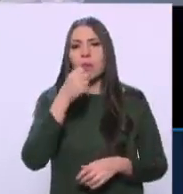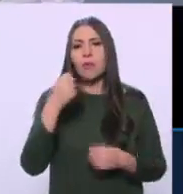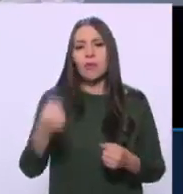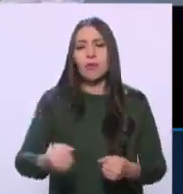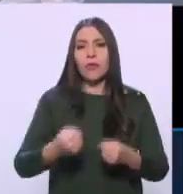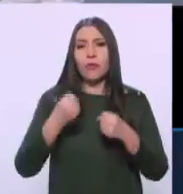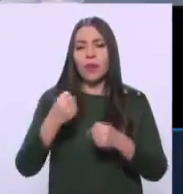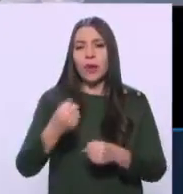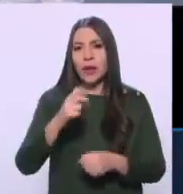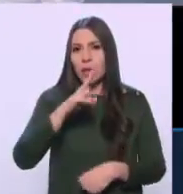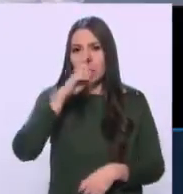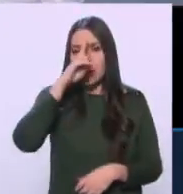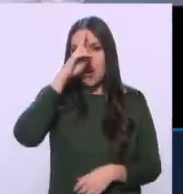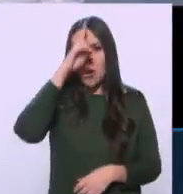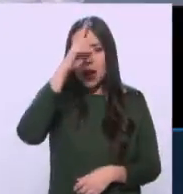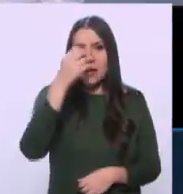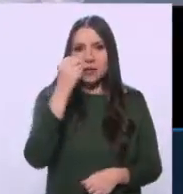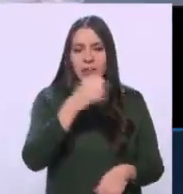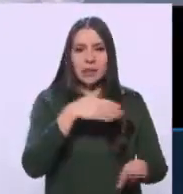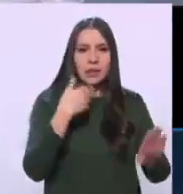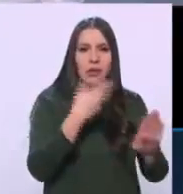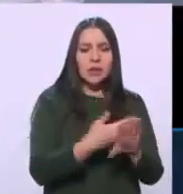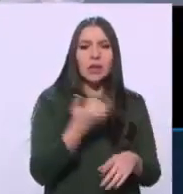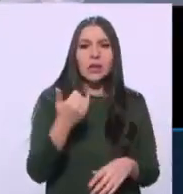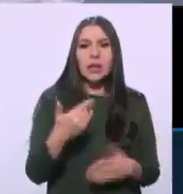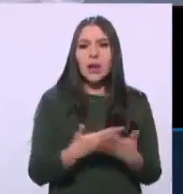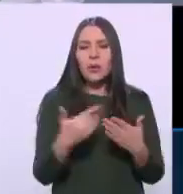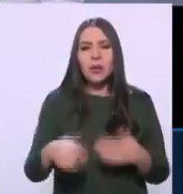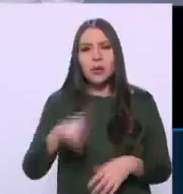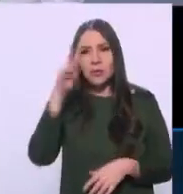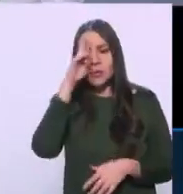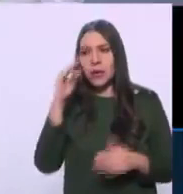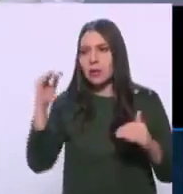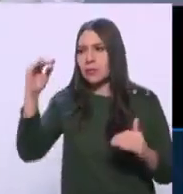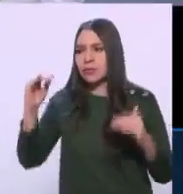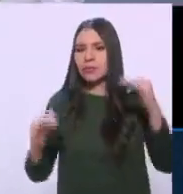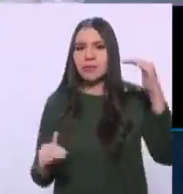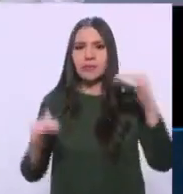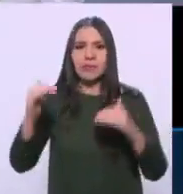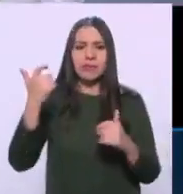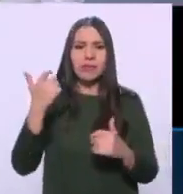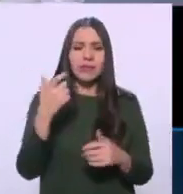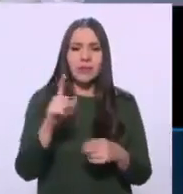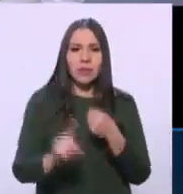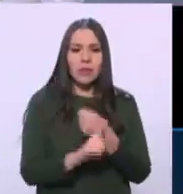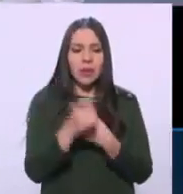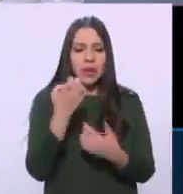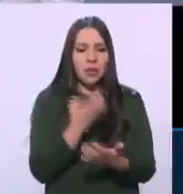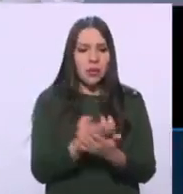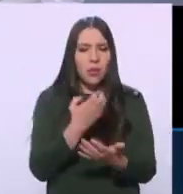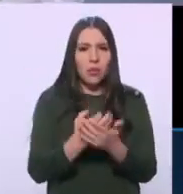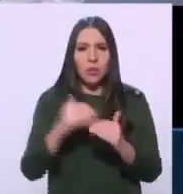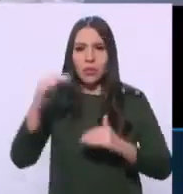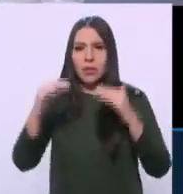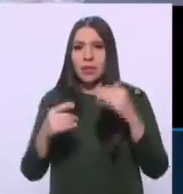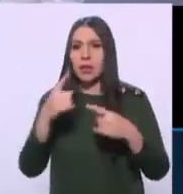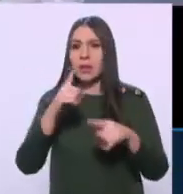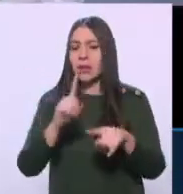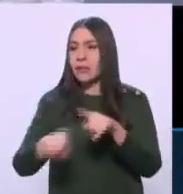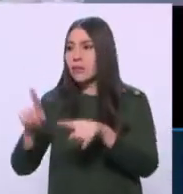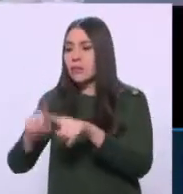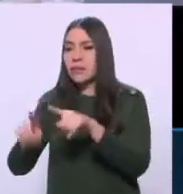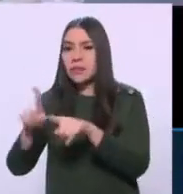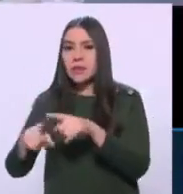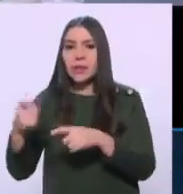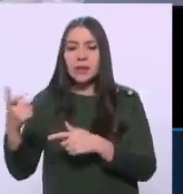ellos, y sobre todo en un contexto de crisis económica donde hay ajustes presupuestarios, pues todavía quitar estos recursos, regresarlos a